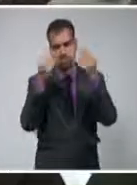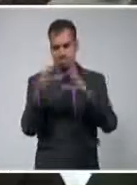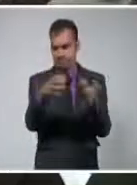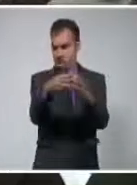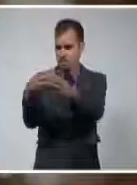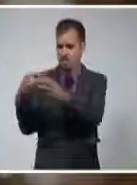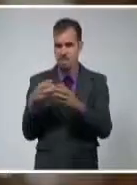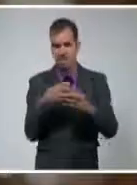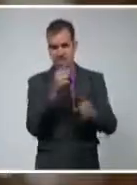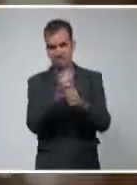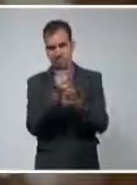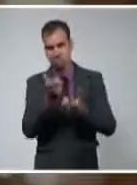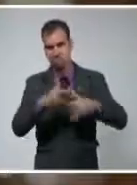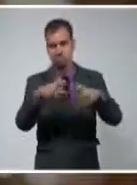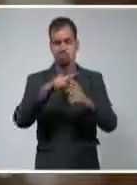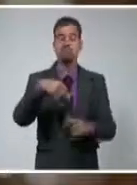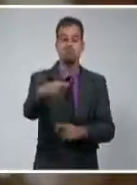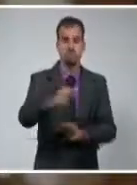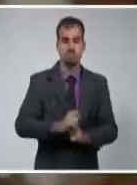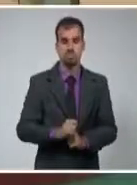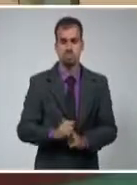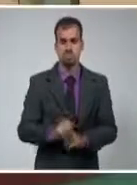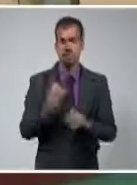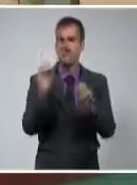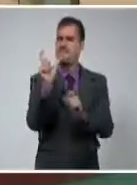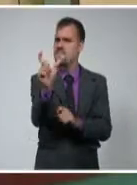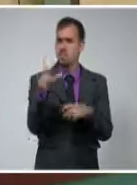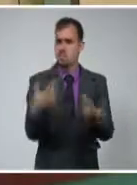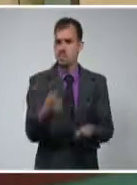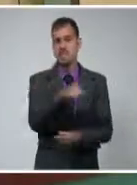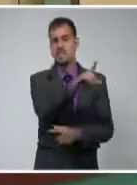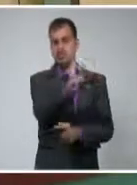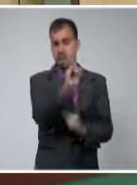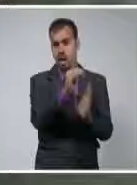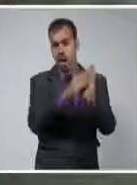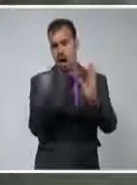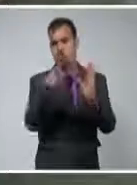del Congreso, que, como se ha informado, tendrá lugar entre el 16 y el 19 de abril.